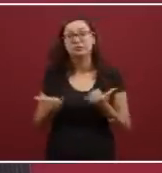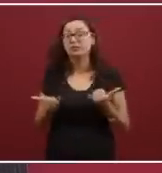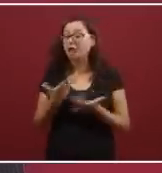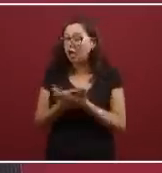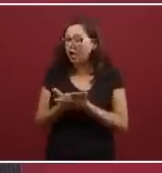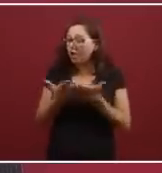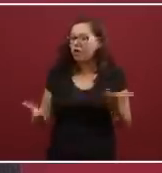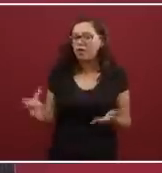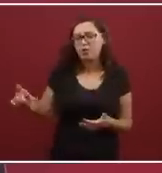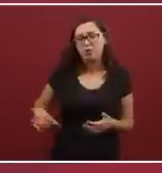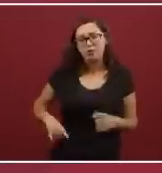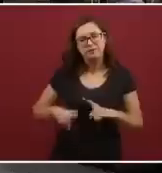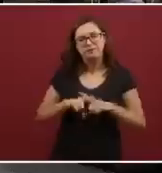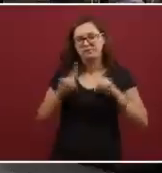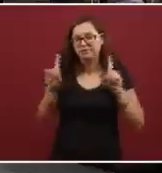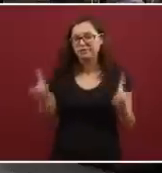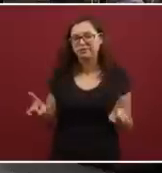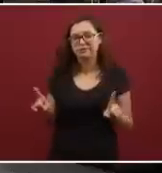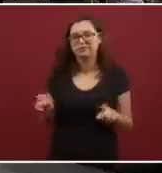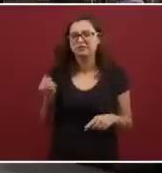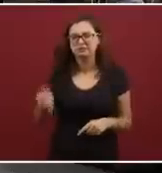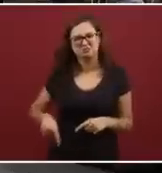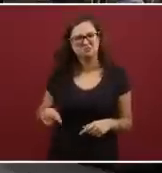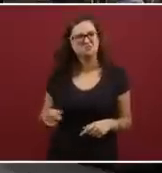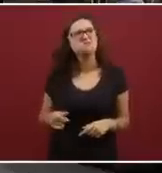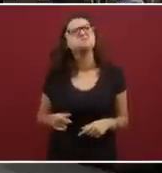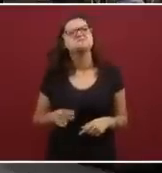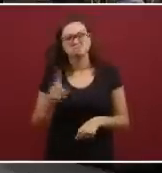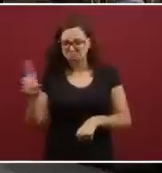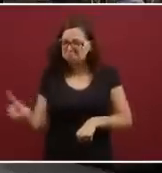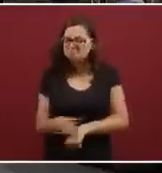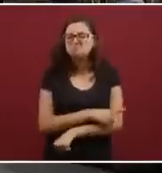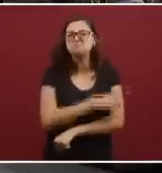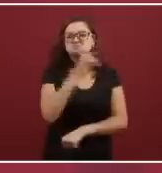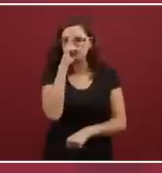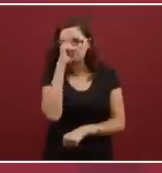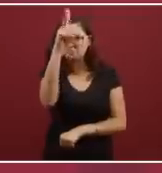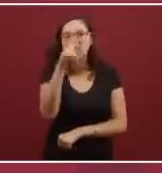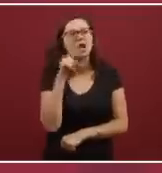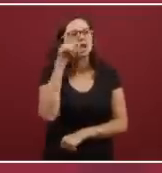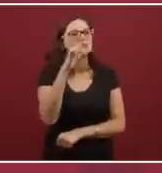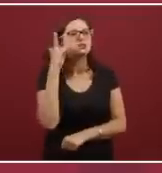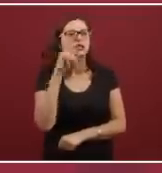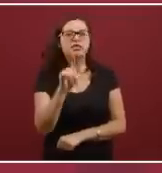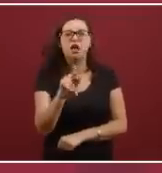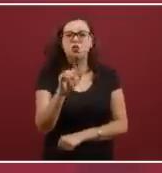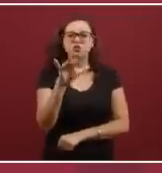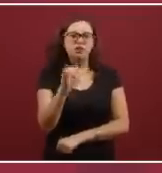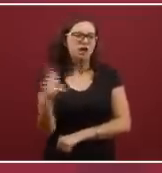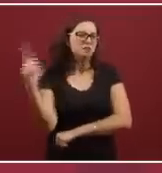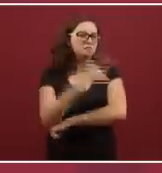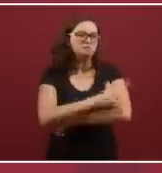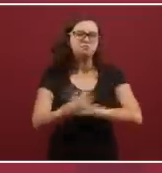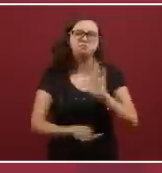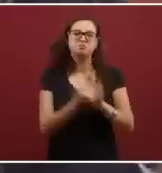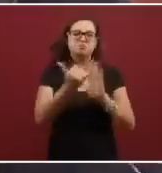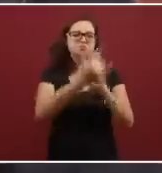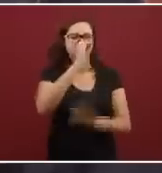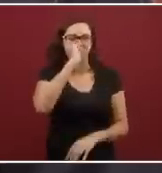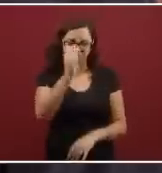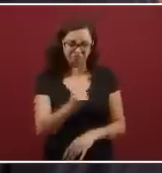mismo y ahora no quieren que hagamos el aeropuerto en Santa Lucía y usan